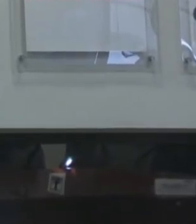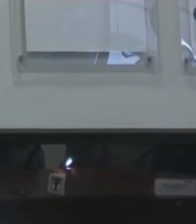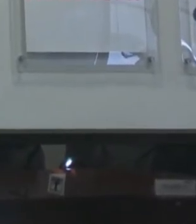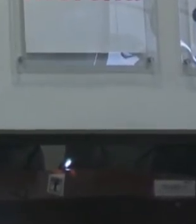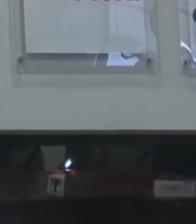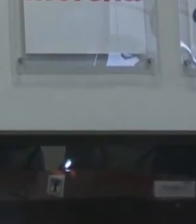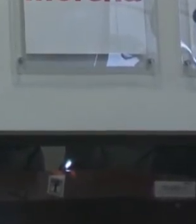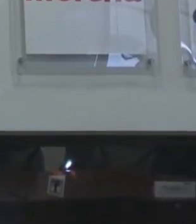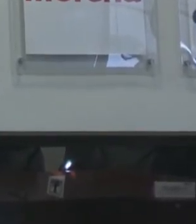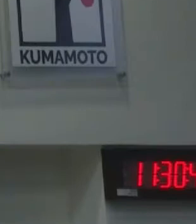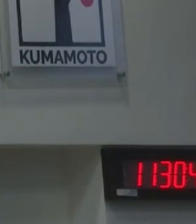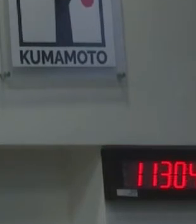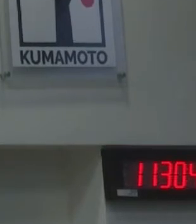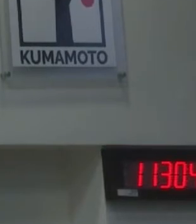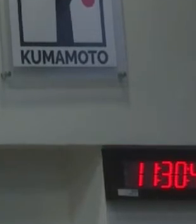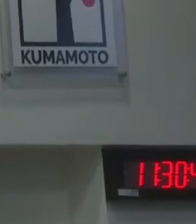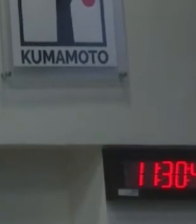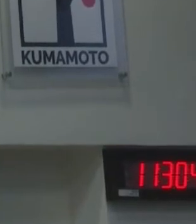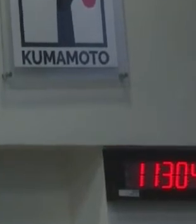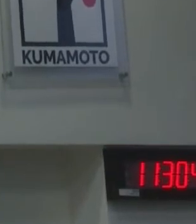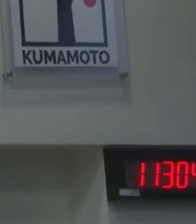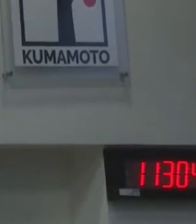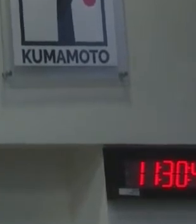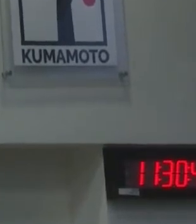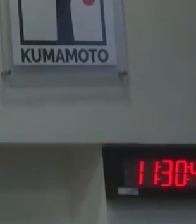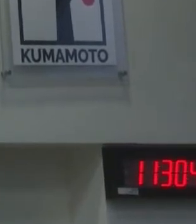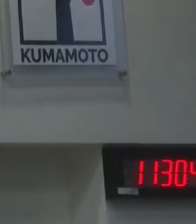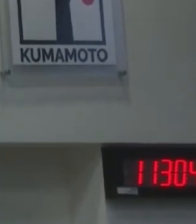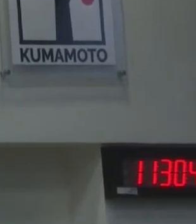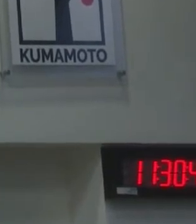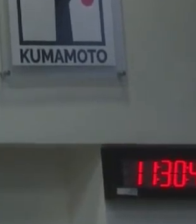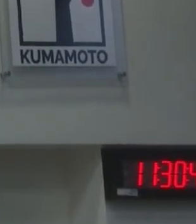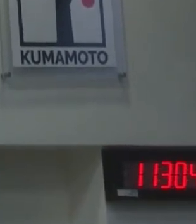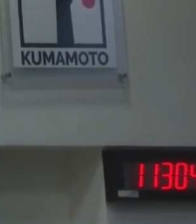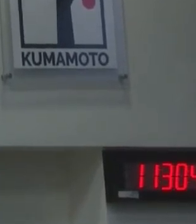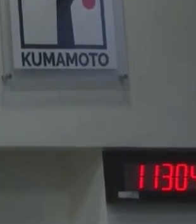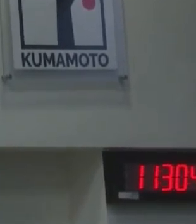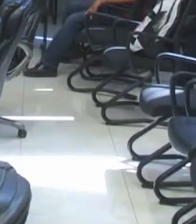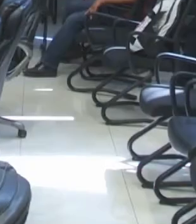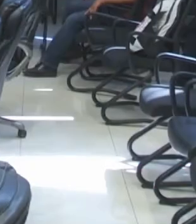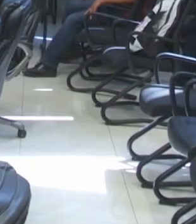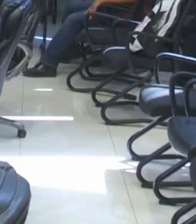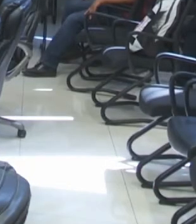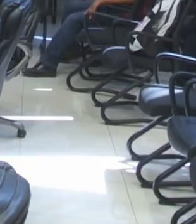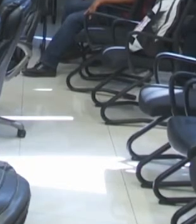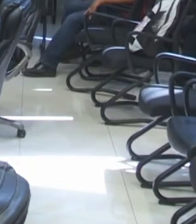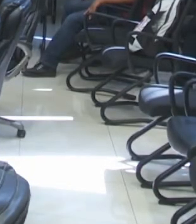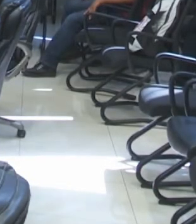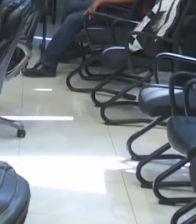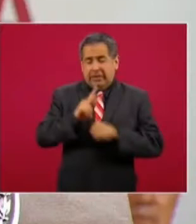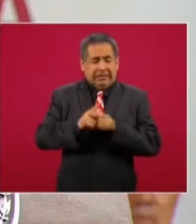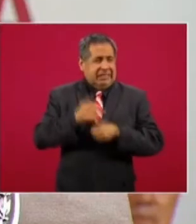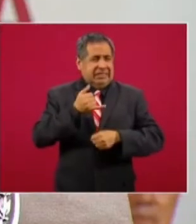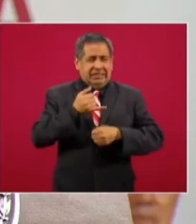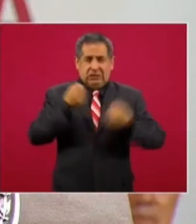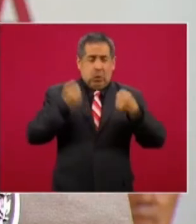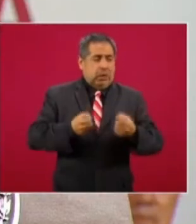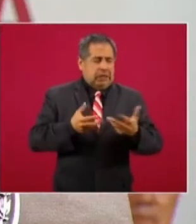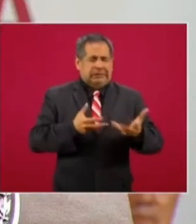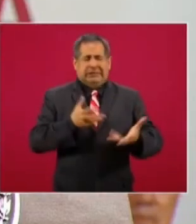político tiene criterio propio, proyectos y propuestas sustentadas en las necesidades de la sociedad.